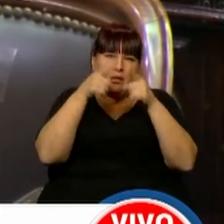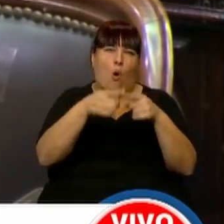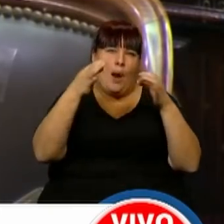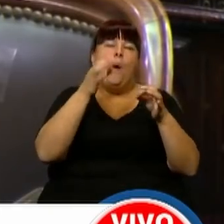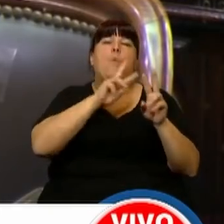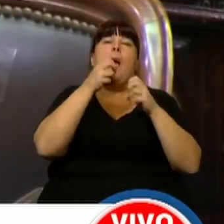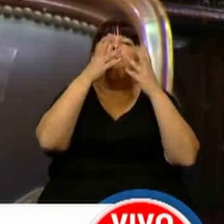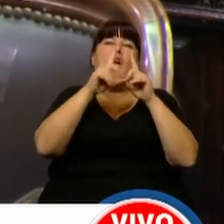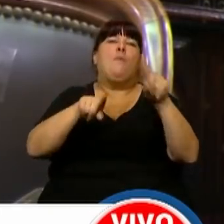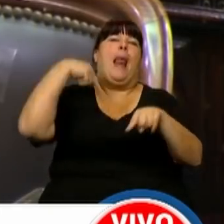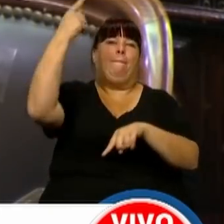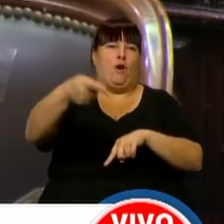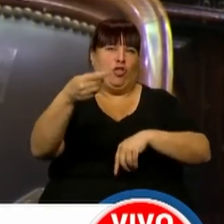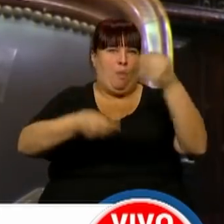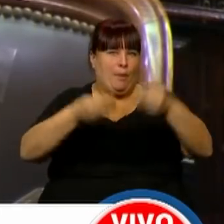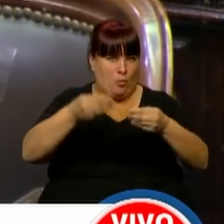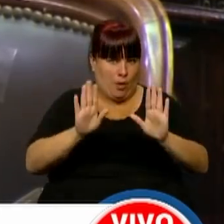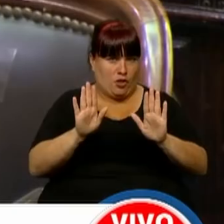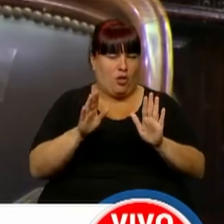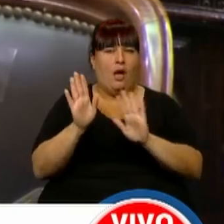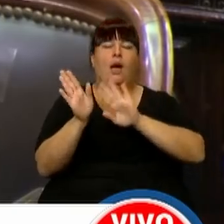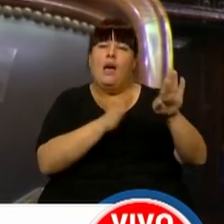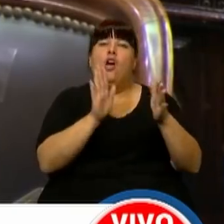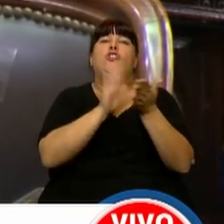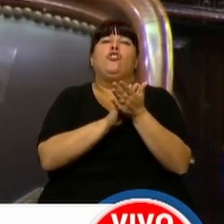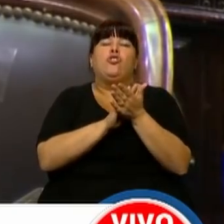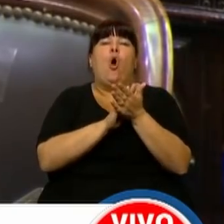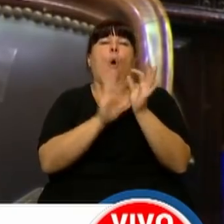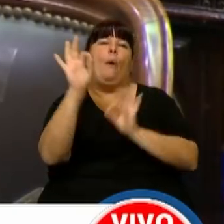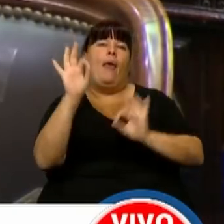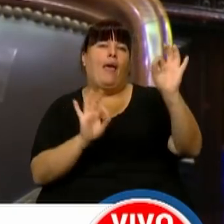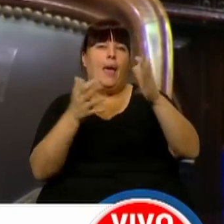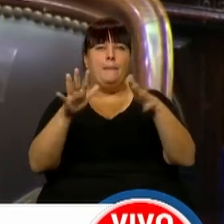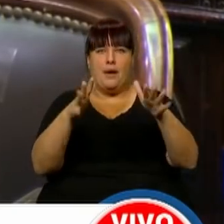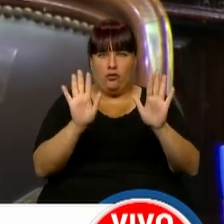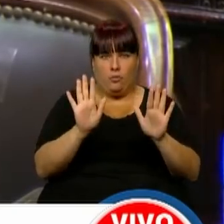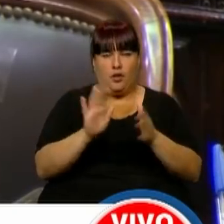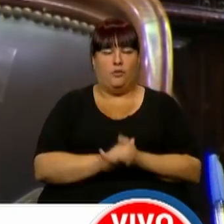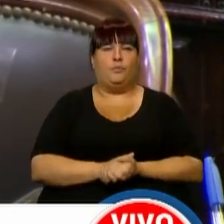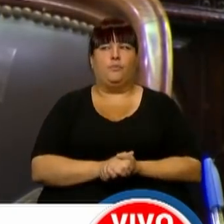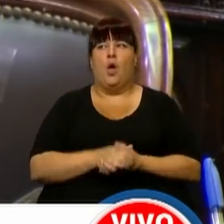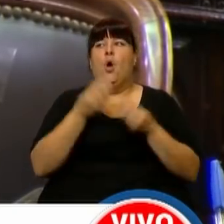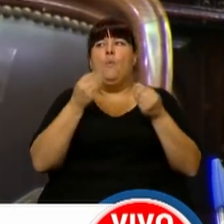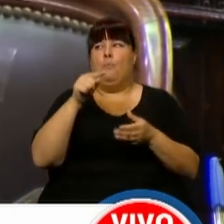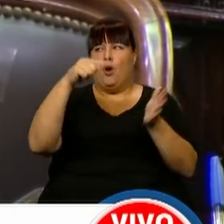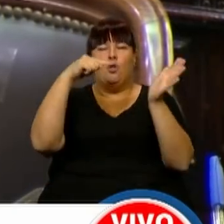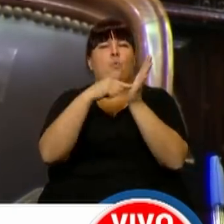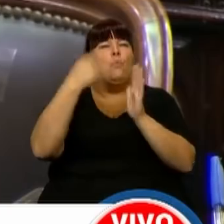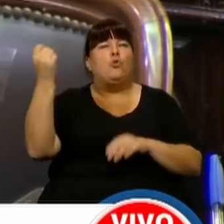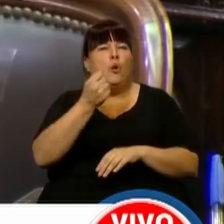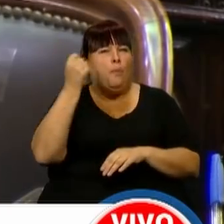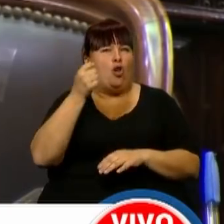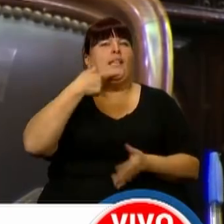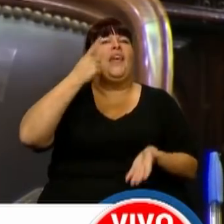ahí y mejorarlo para la próxima oportunidad. Quiero hacer un punto sobre las estimaciones, porque este es un punto central de